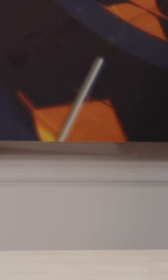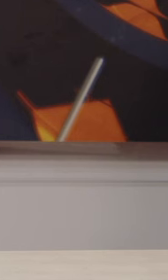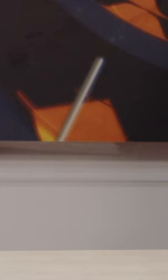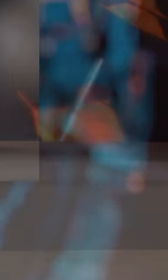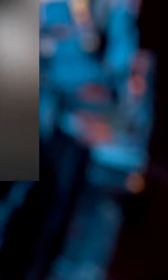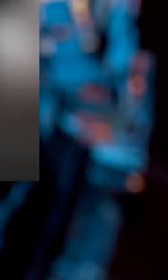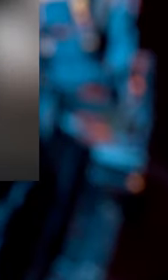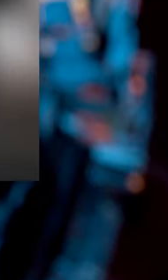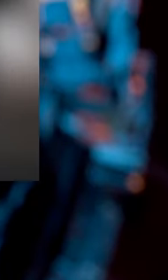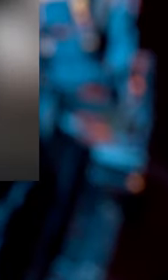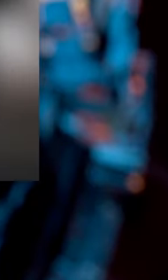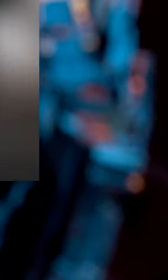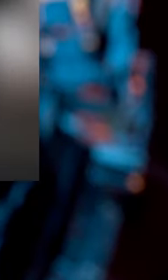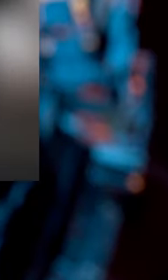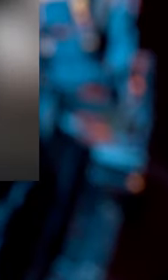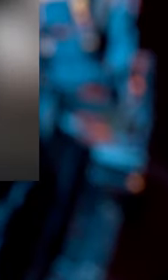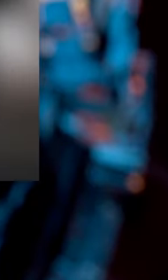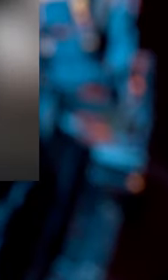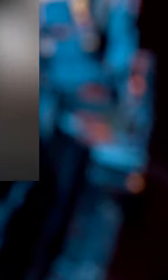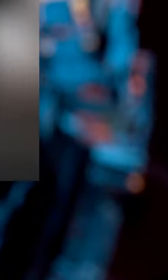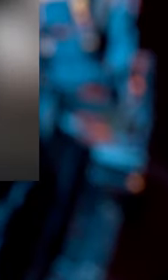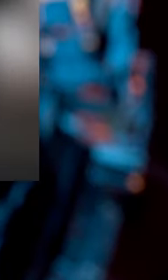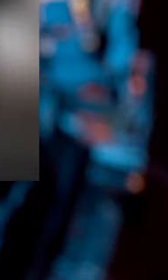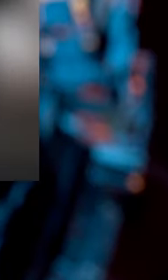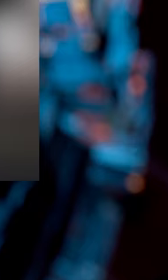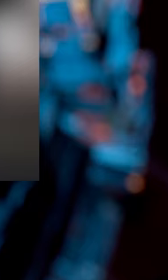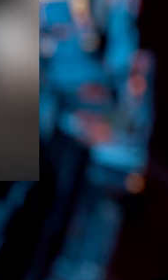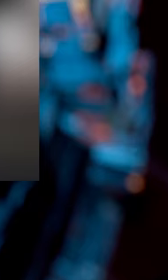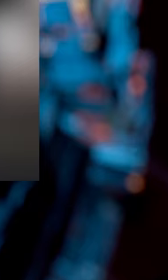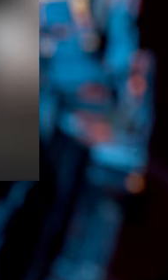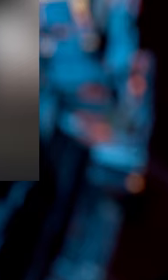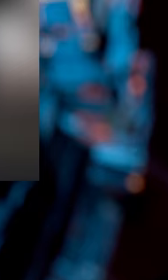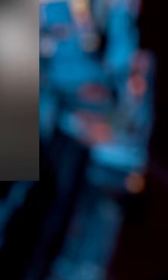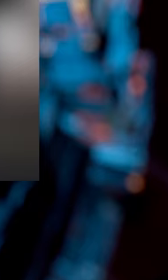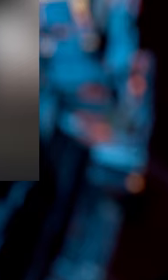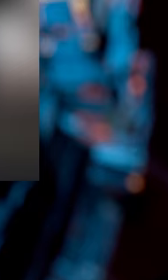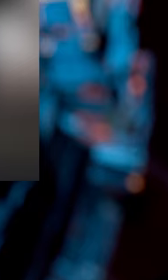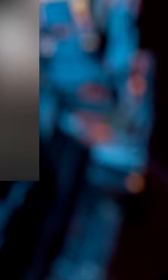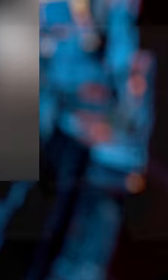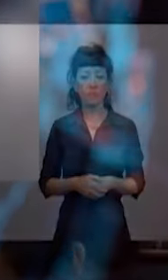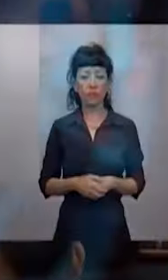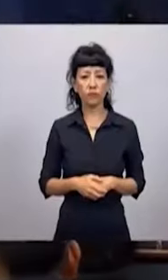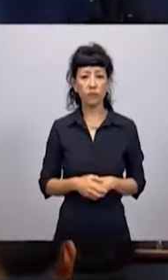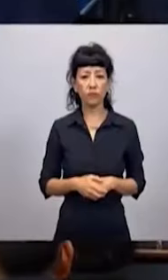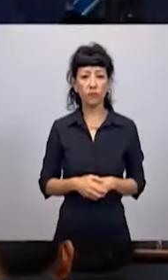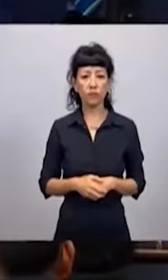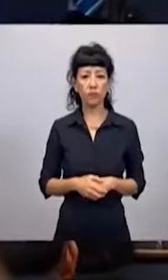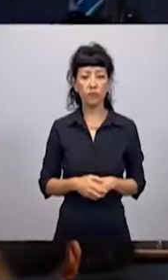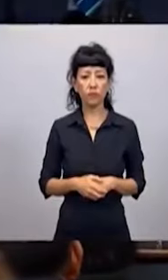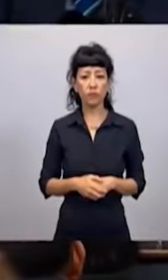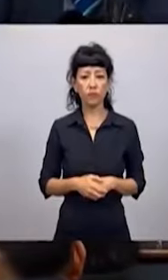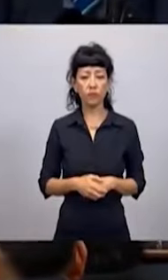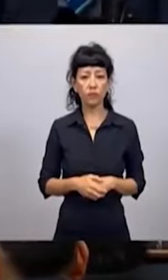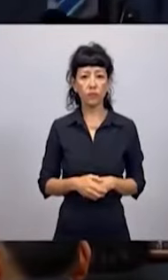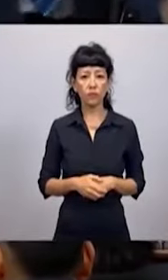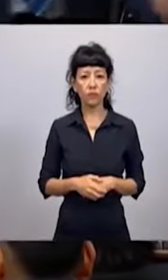siguiente noticia, que los narcos paralizan Rosario y ponen en jaque a Javier Milei. Este lunes, la ciudad de Rosario, la tercera más grande